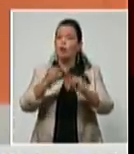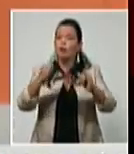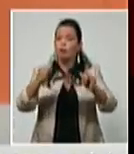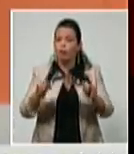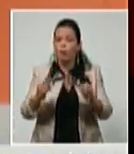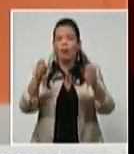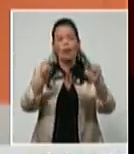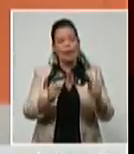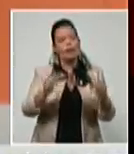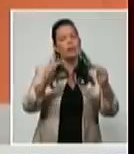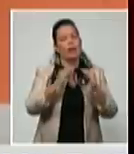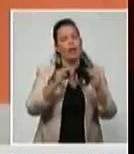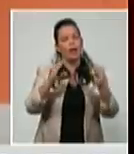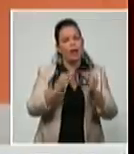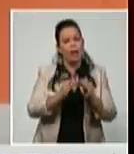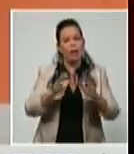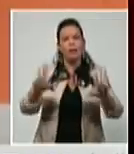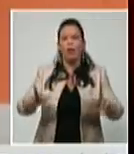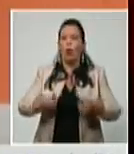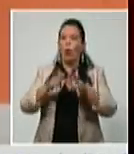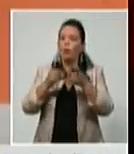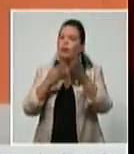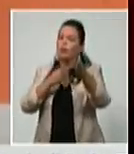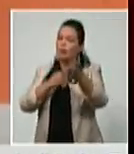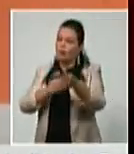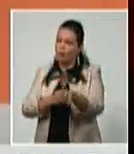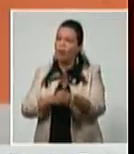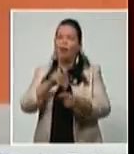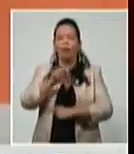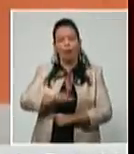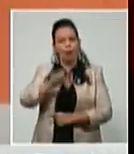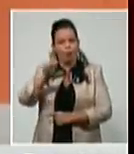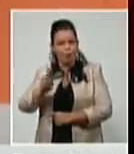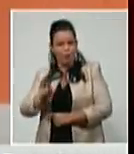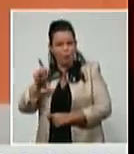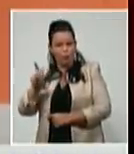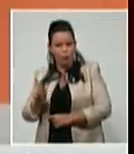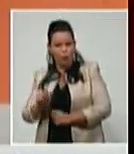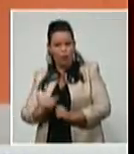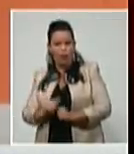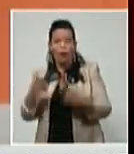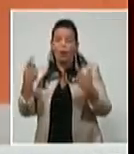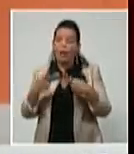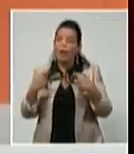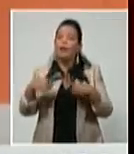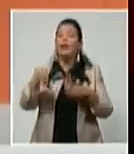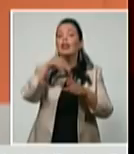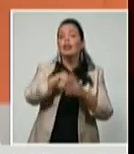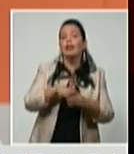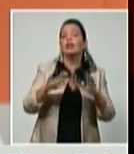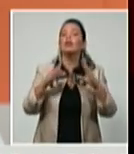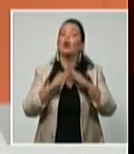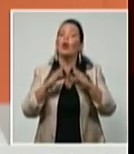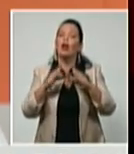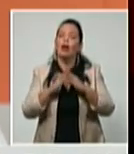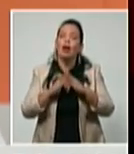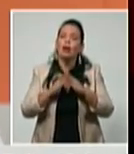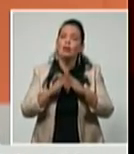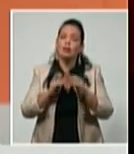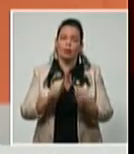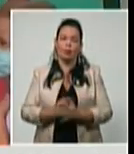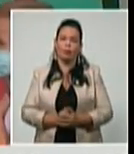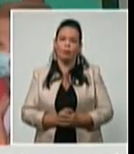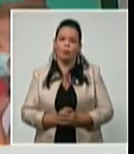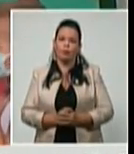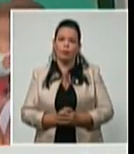de la población y de los individuos estando en sus hogares y sin incumplir ninguna de las medidas